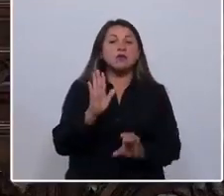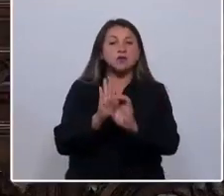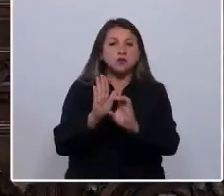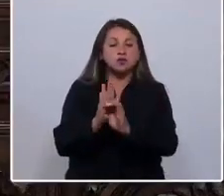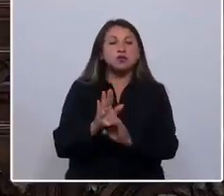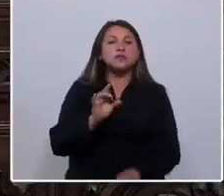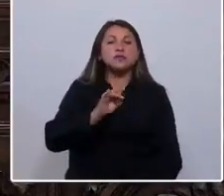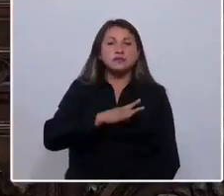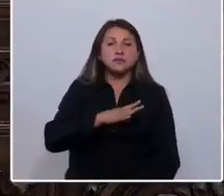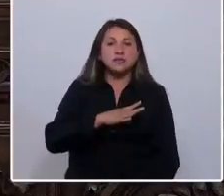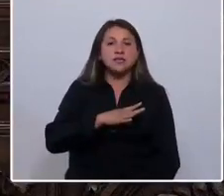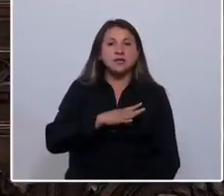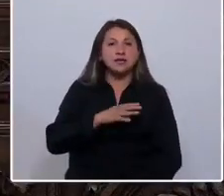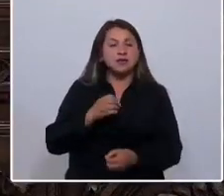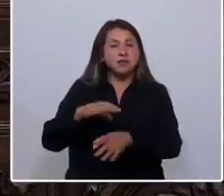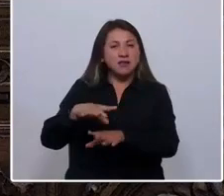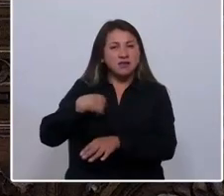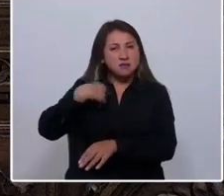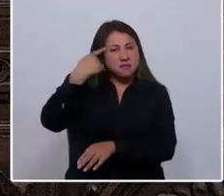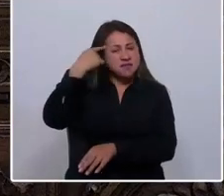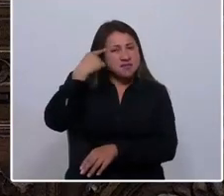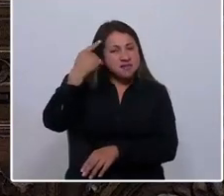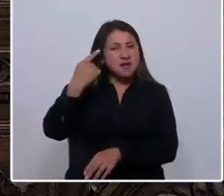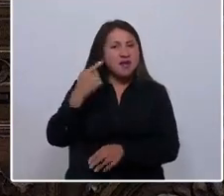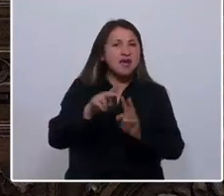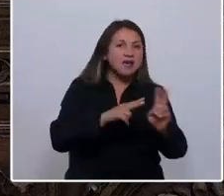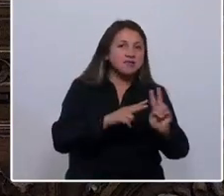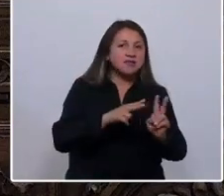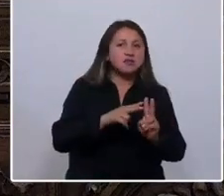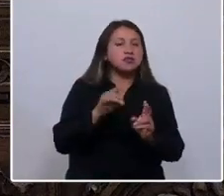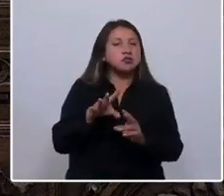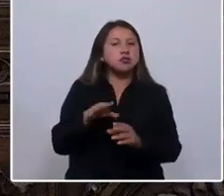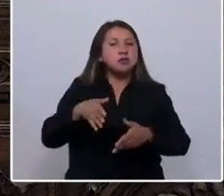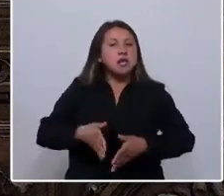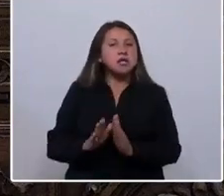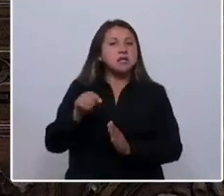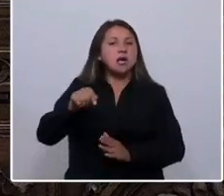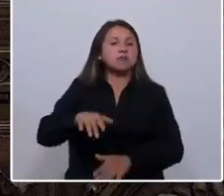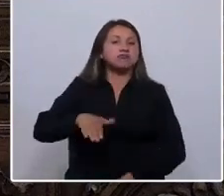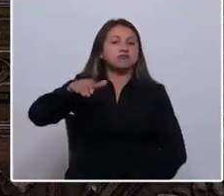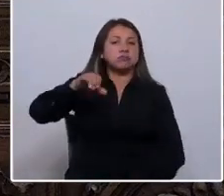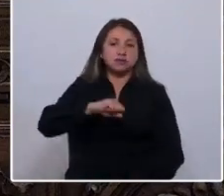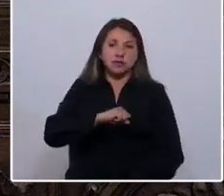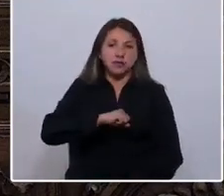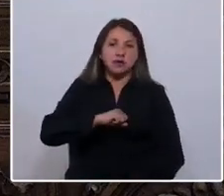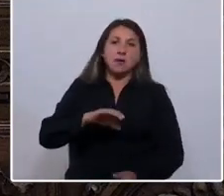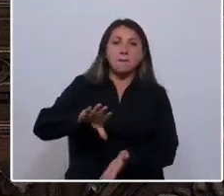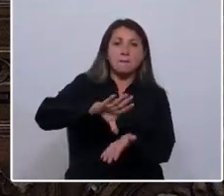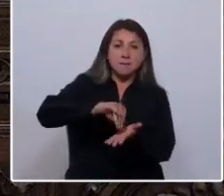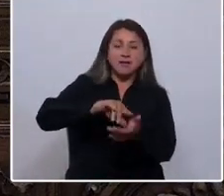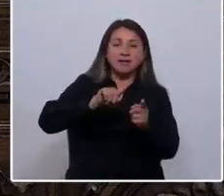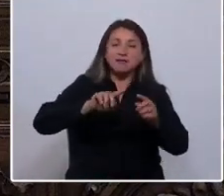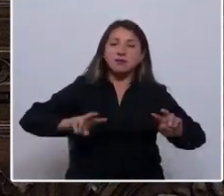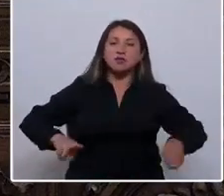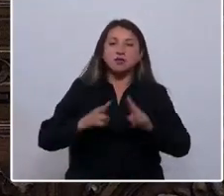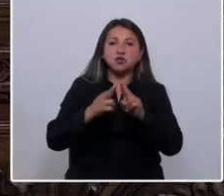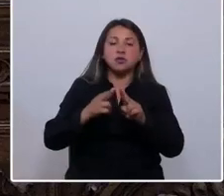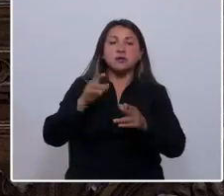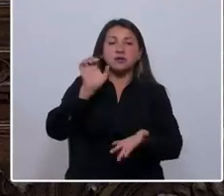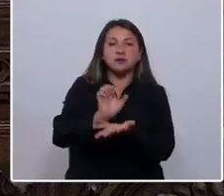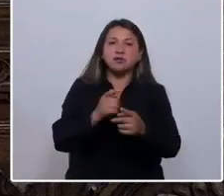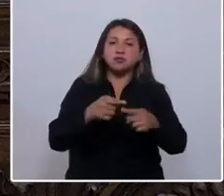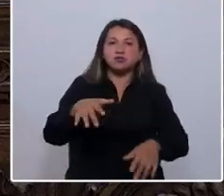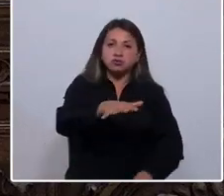Chile deje de pensarse naciendo y creciendo en Santiago. Nuestra patria debe construir un Estado social,